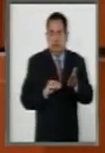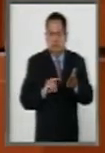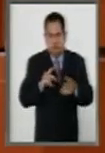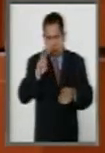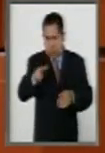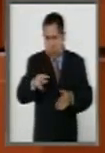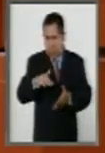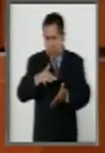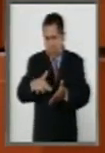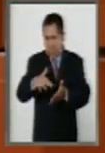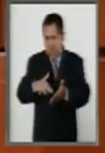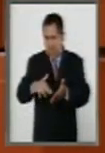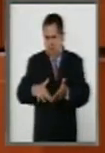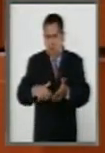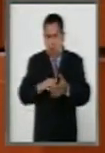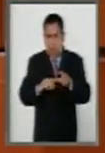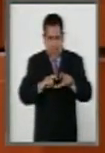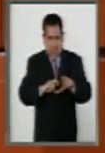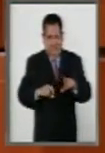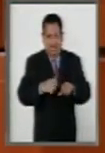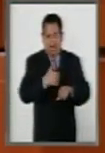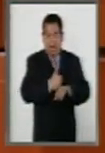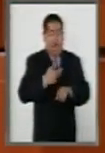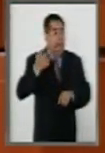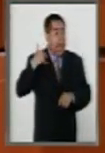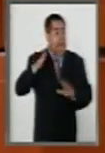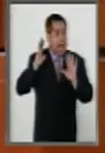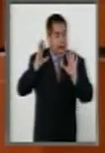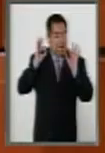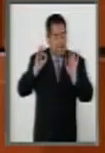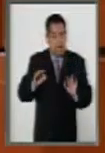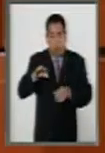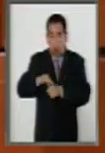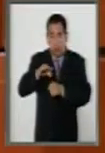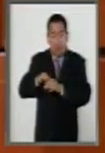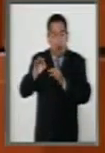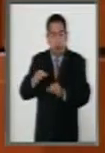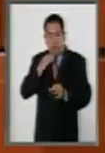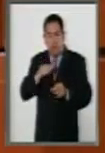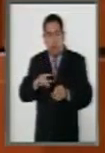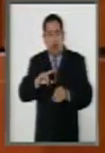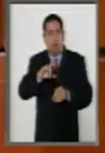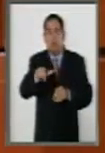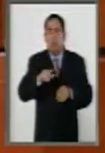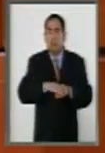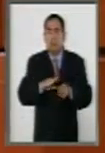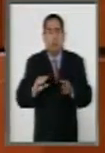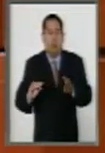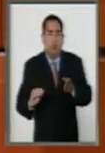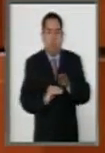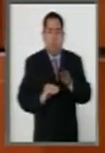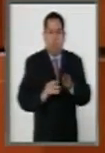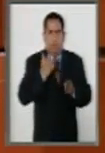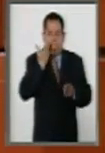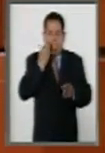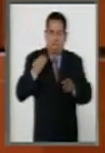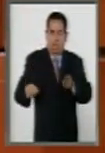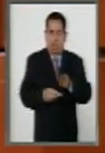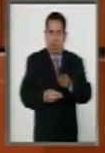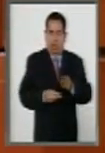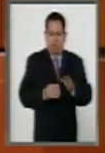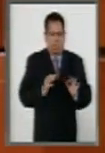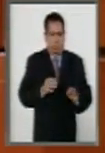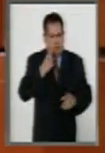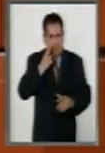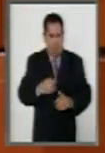leer el transitorio sexto como estaba, como lo votamos y posteriormente a cómo va a